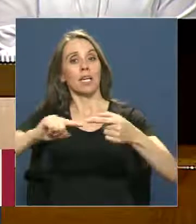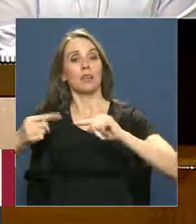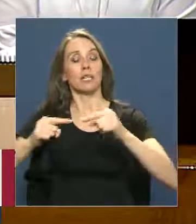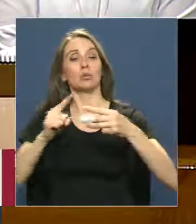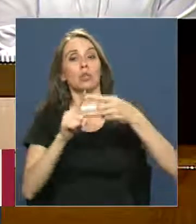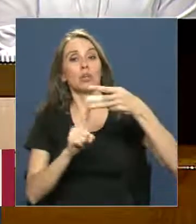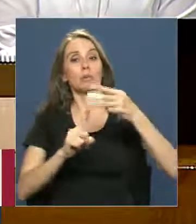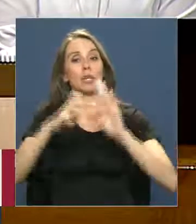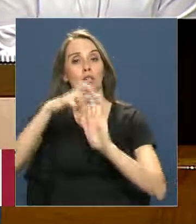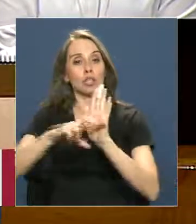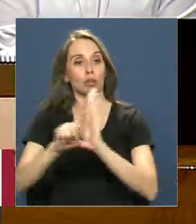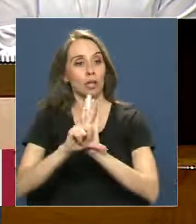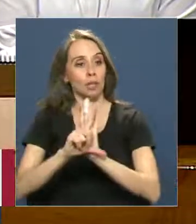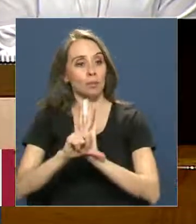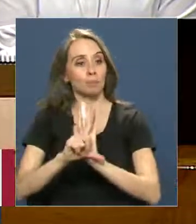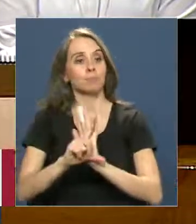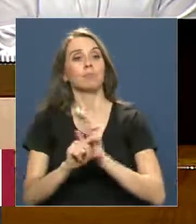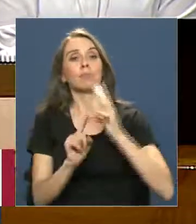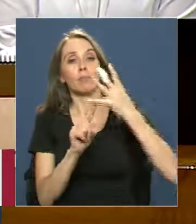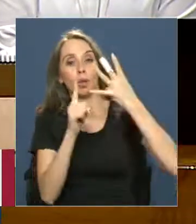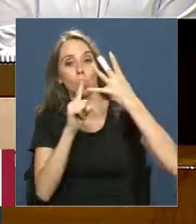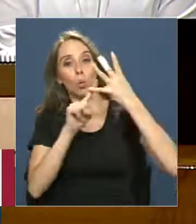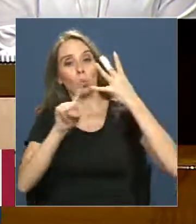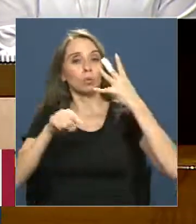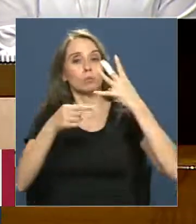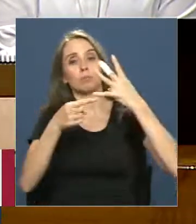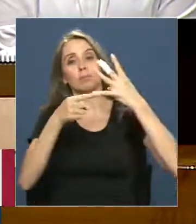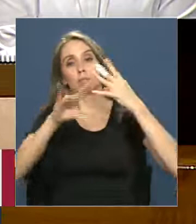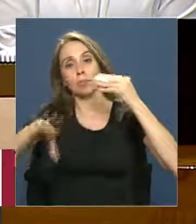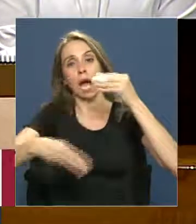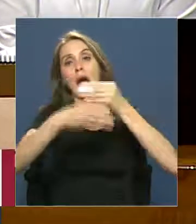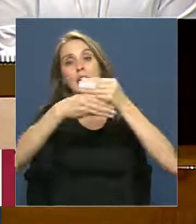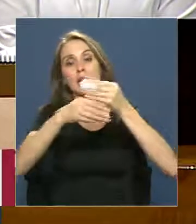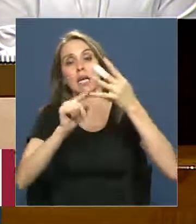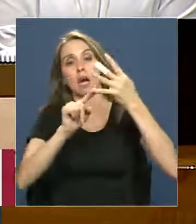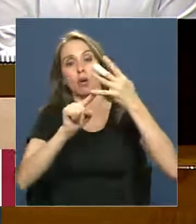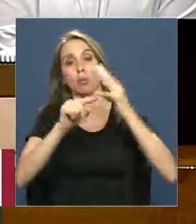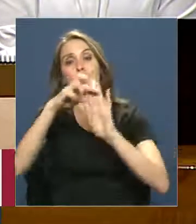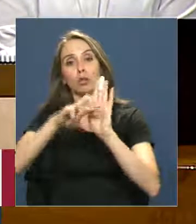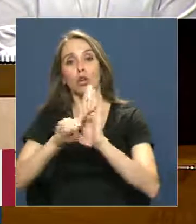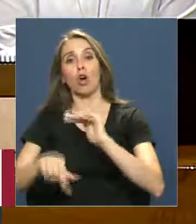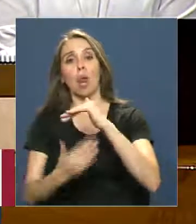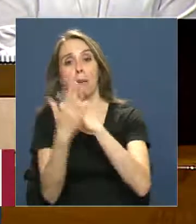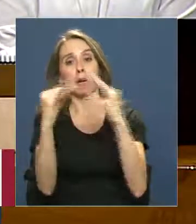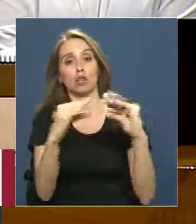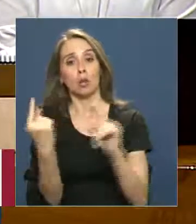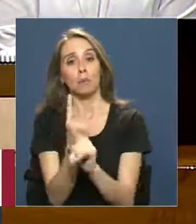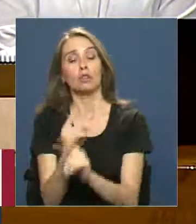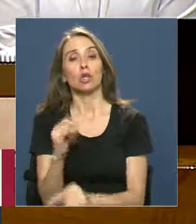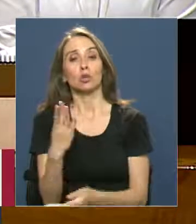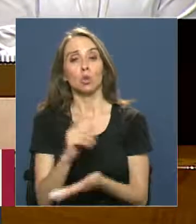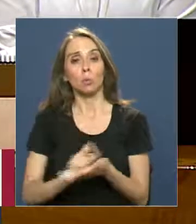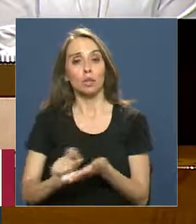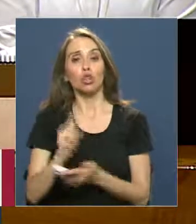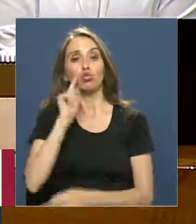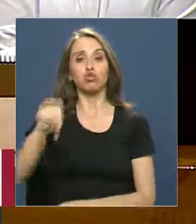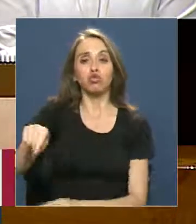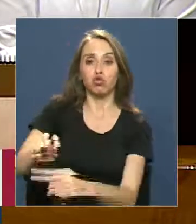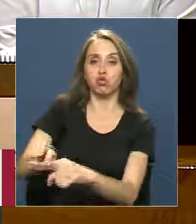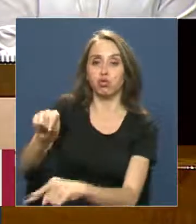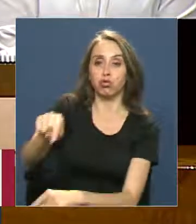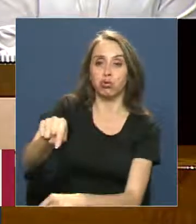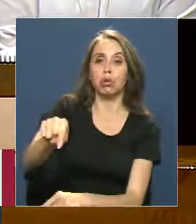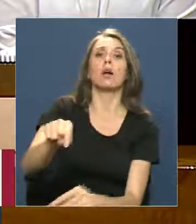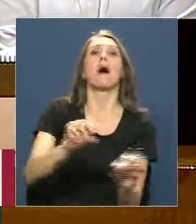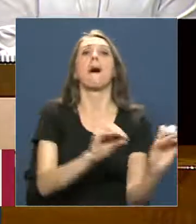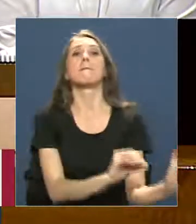tres proyectos, y un proyecto agregado que lo acabamos de conversar temprano hoy en la mañana con el subsecretario aquí presente, que tiene que ver